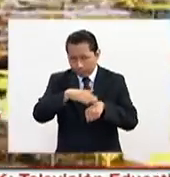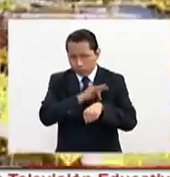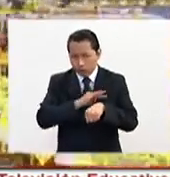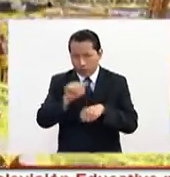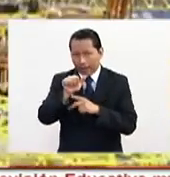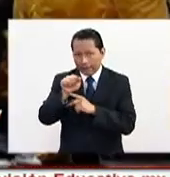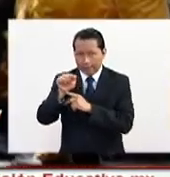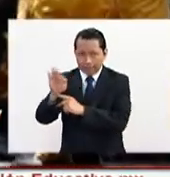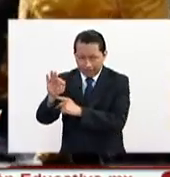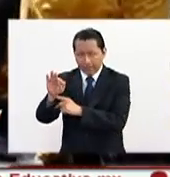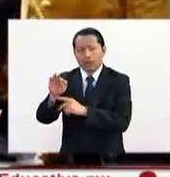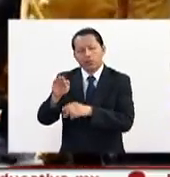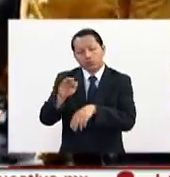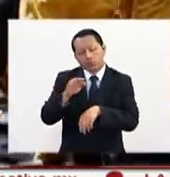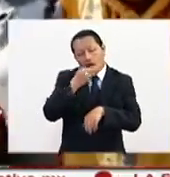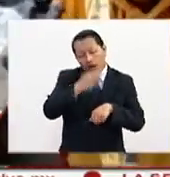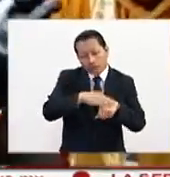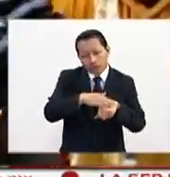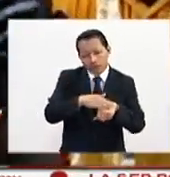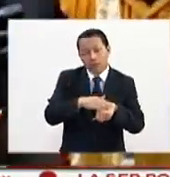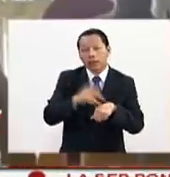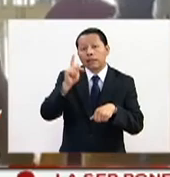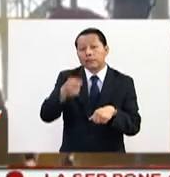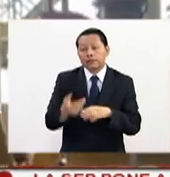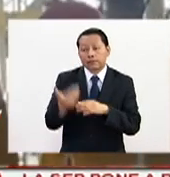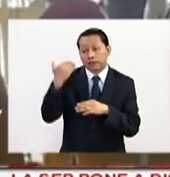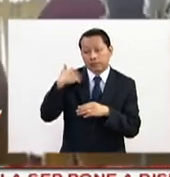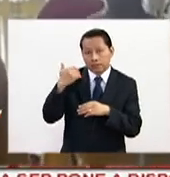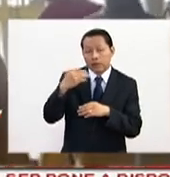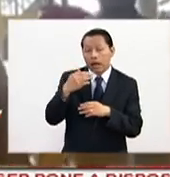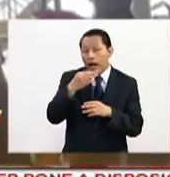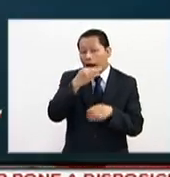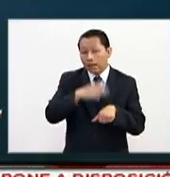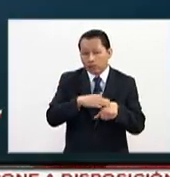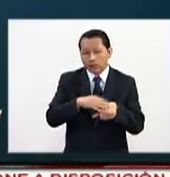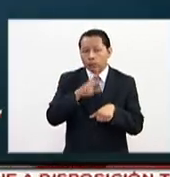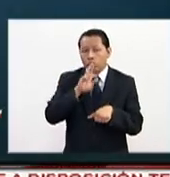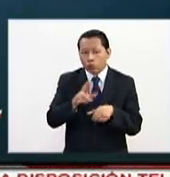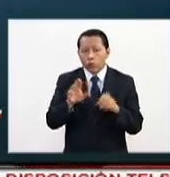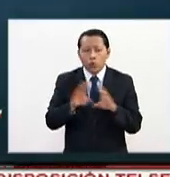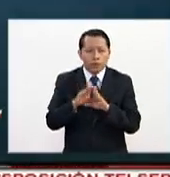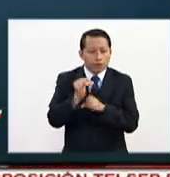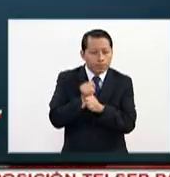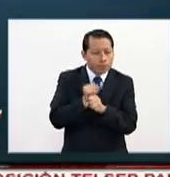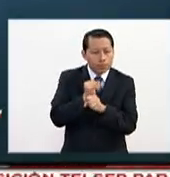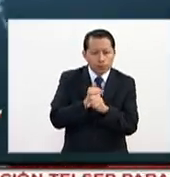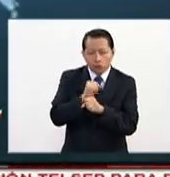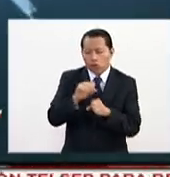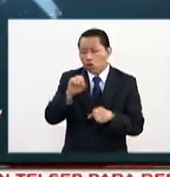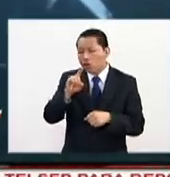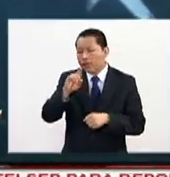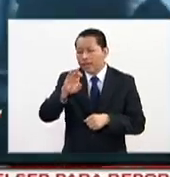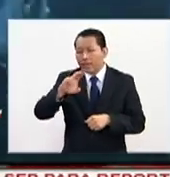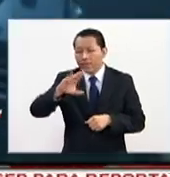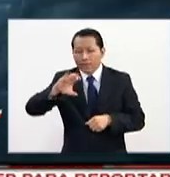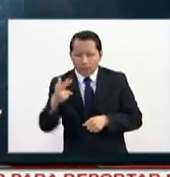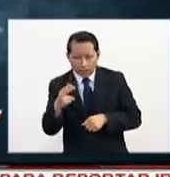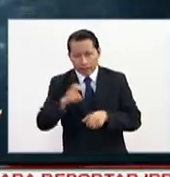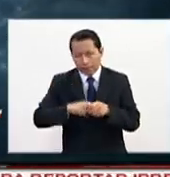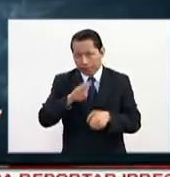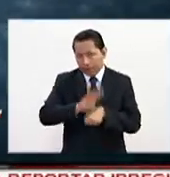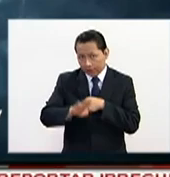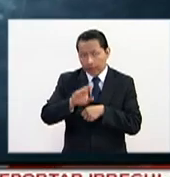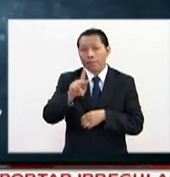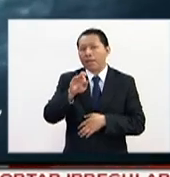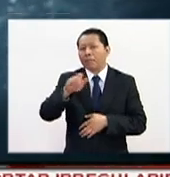la Auditoría Superior de la Federación. Dijo que desde que tuvo conocimiento de los resultados de las investigaciones a Odebrecht en Brasil,